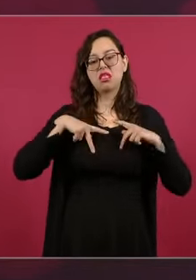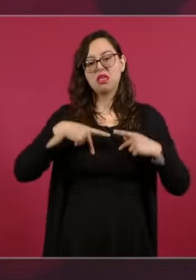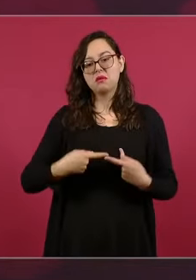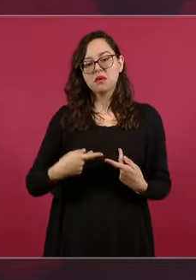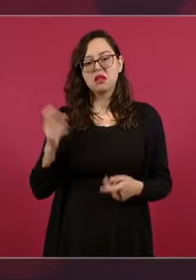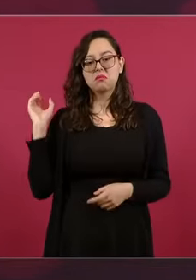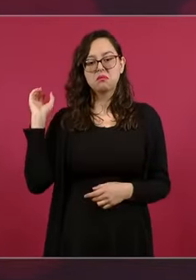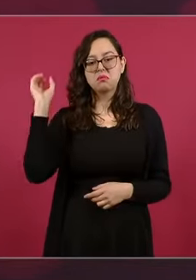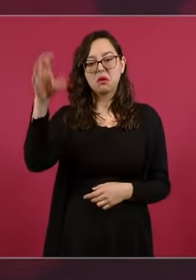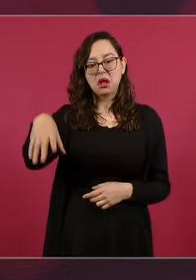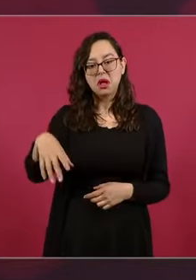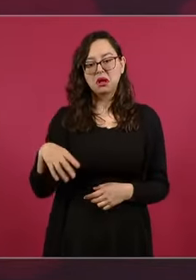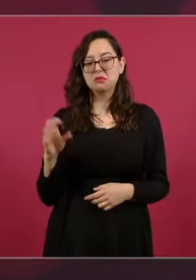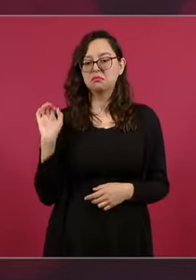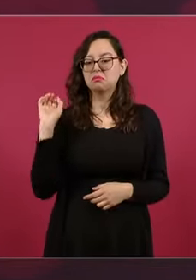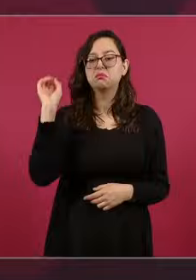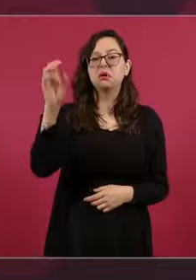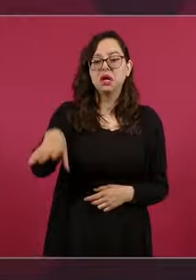ya es globito.